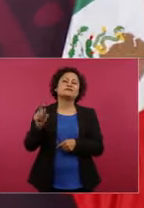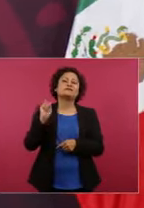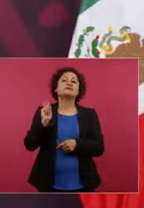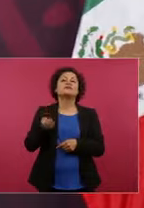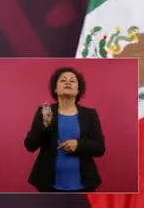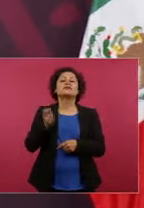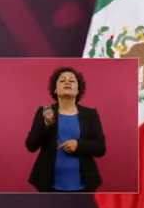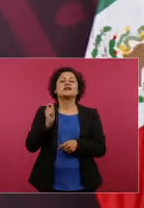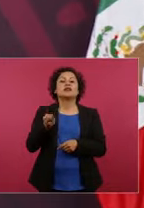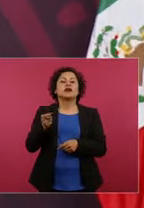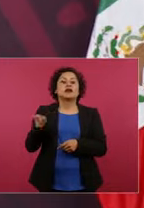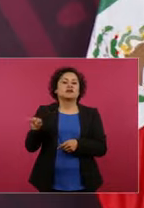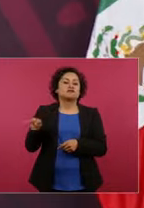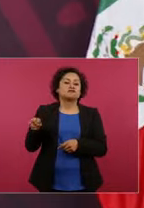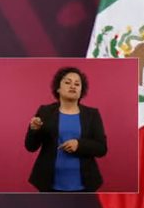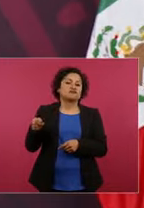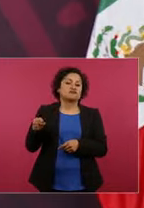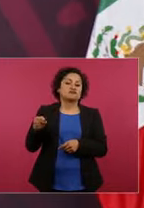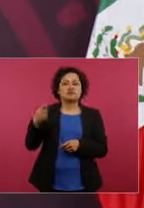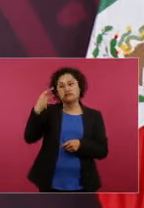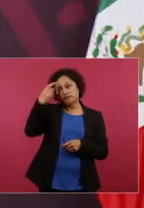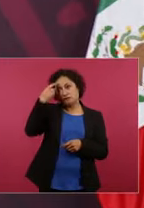conservadores más despiertos.